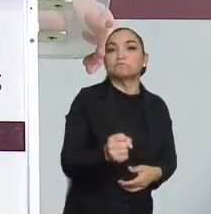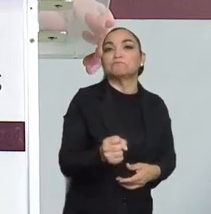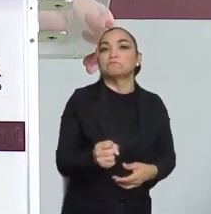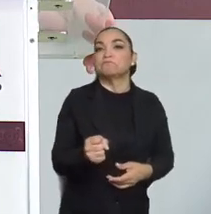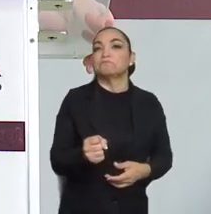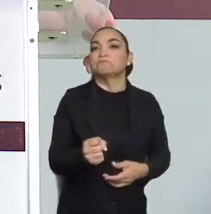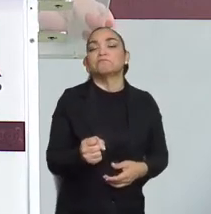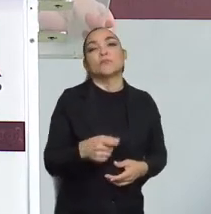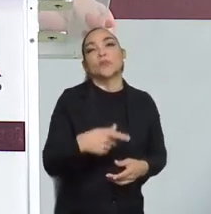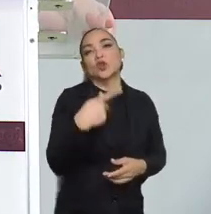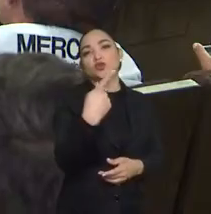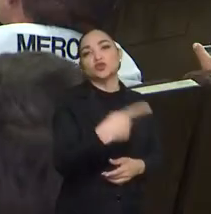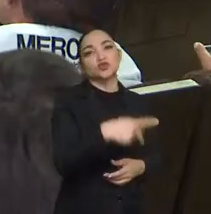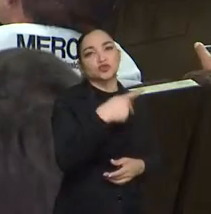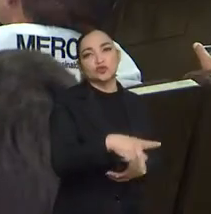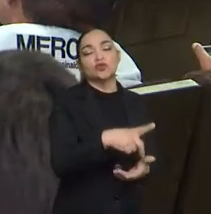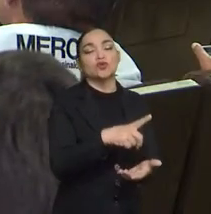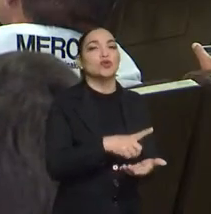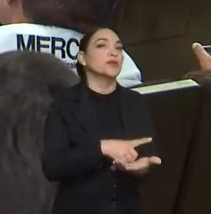Legitimidad.